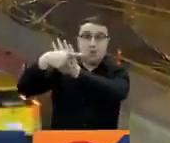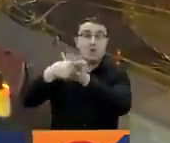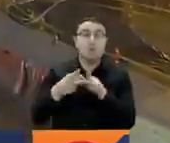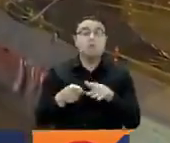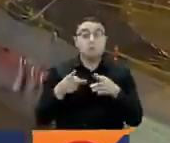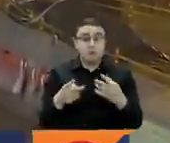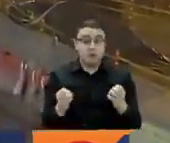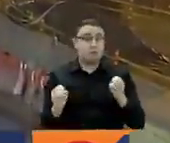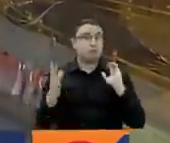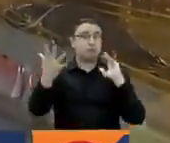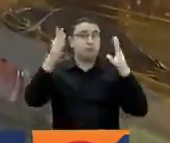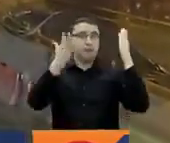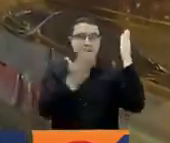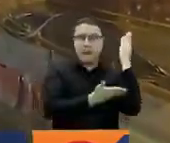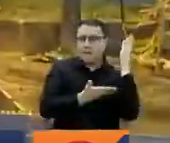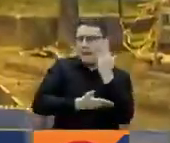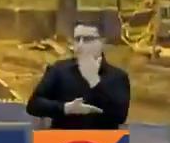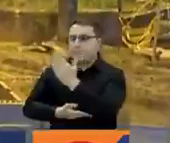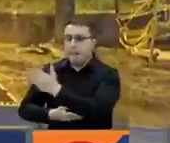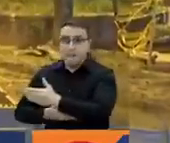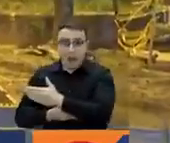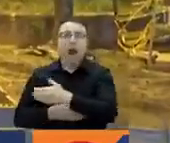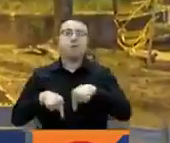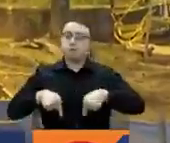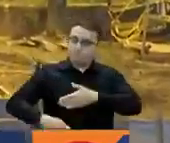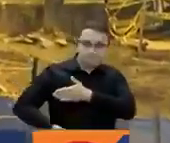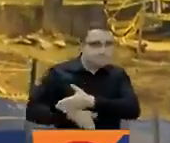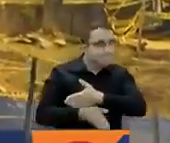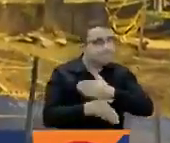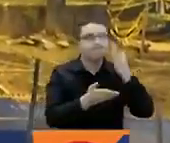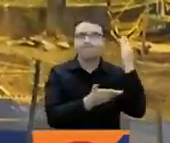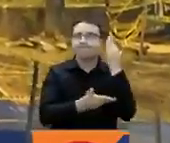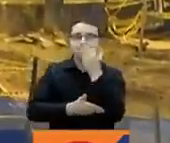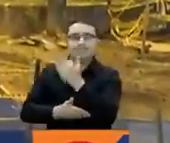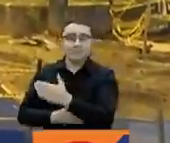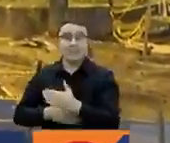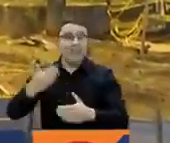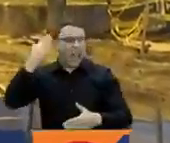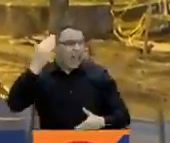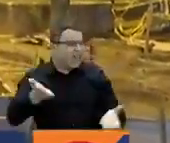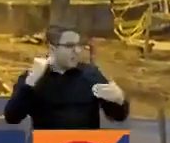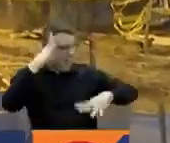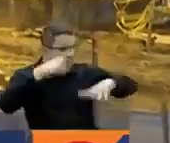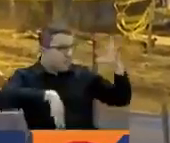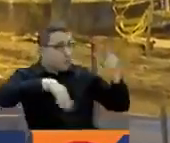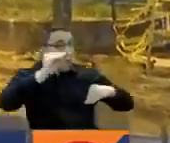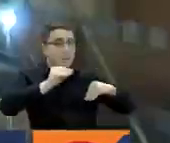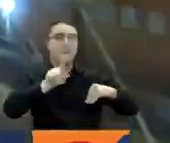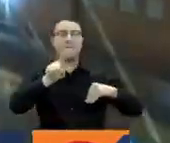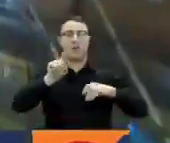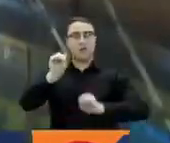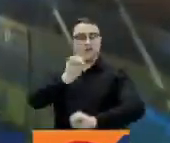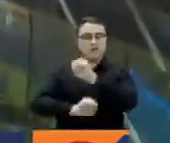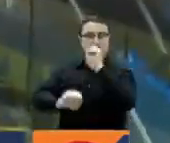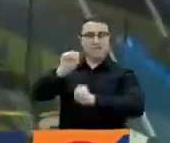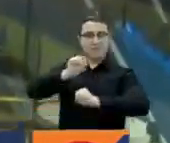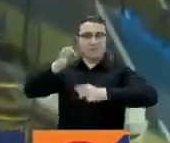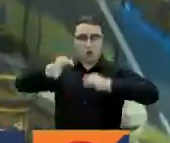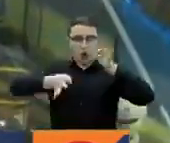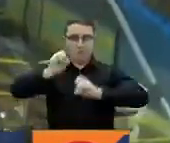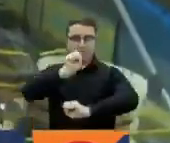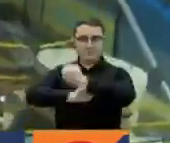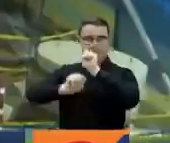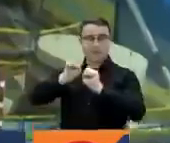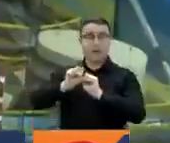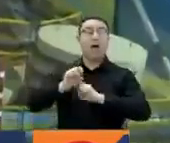árboles, que fue la gran polémica que se suscitó frente a esta decisión, pero el argumento que entregó la defensa fue el trabajo coordinado con